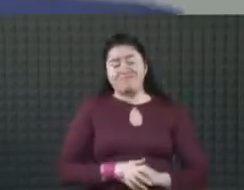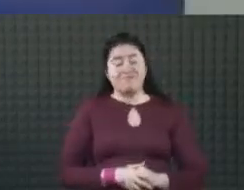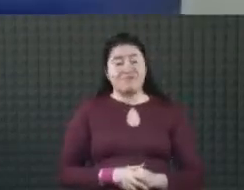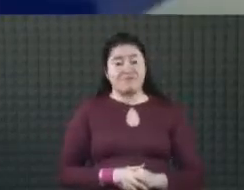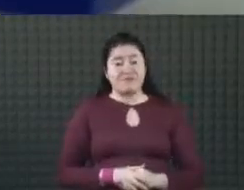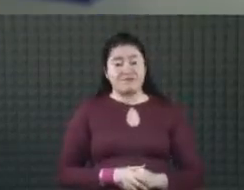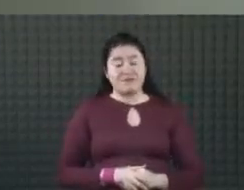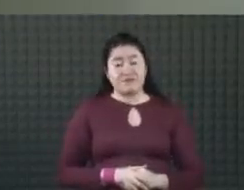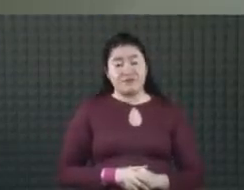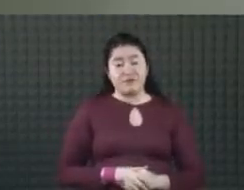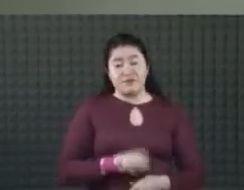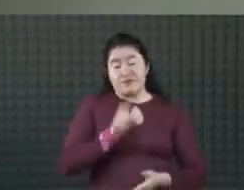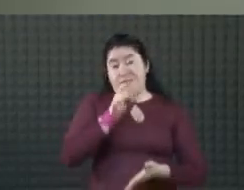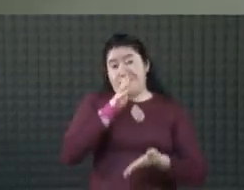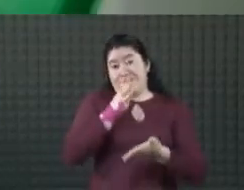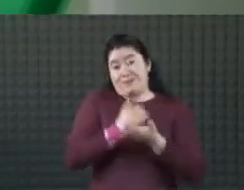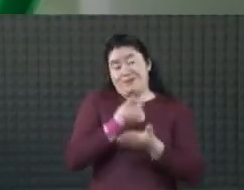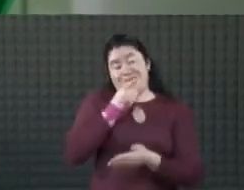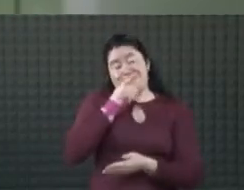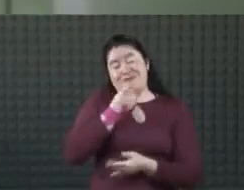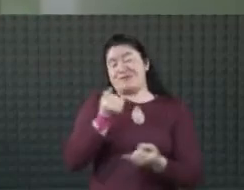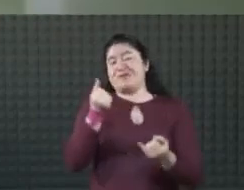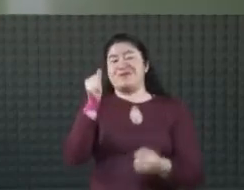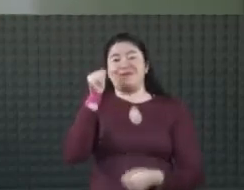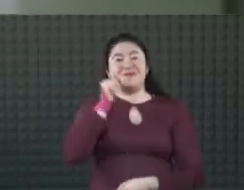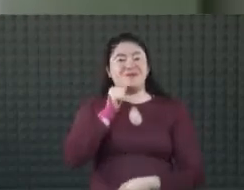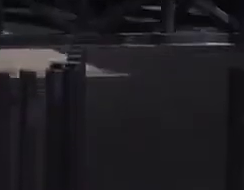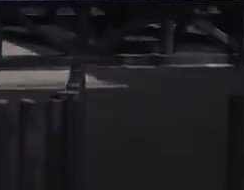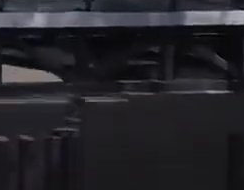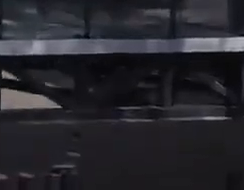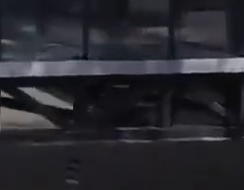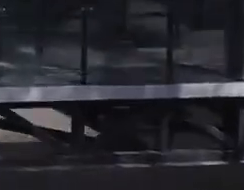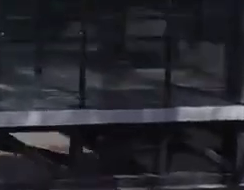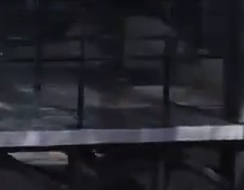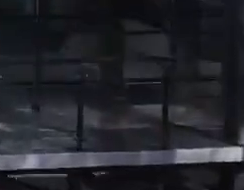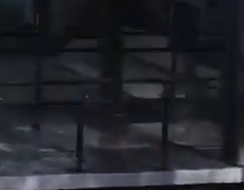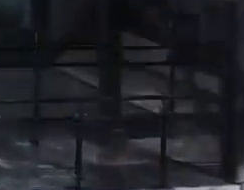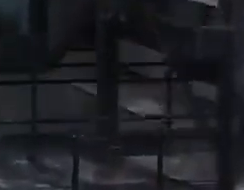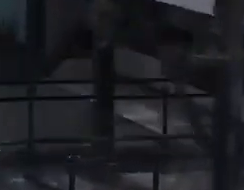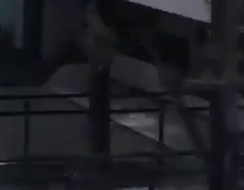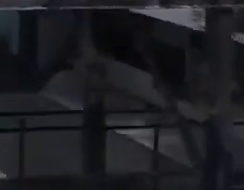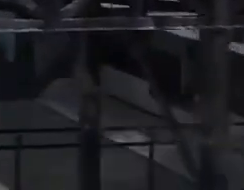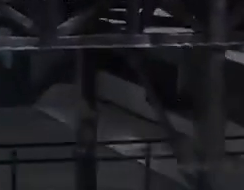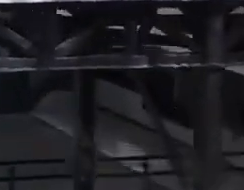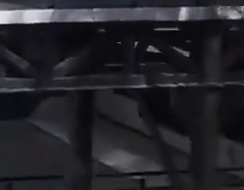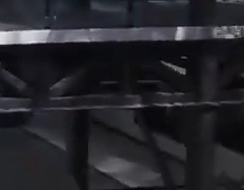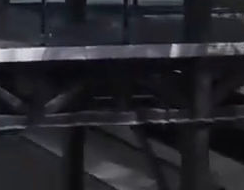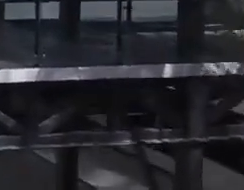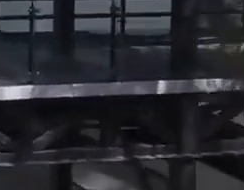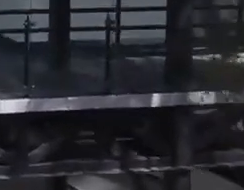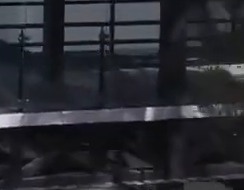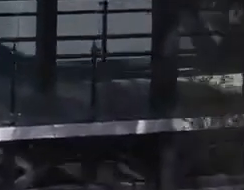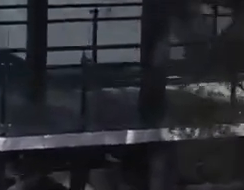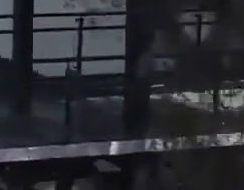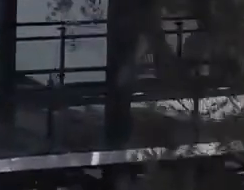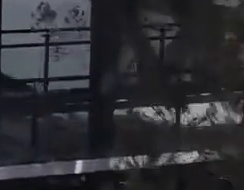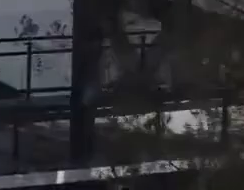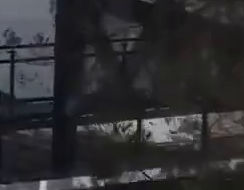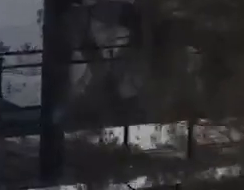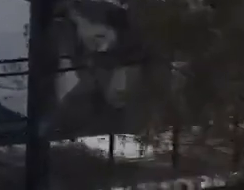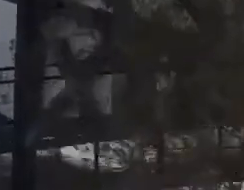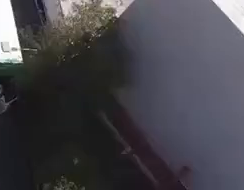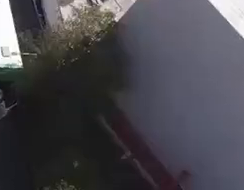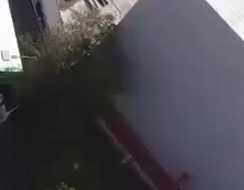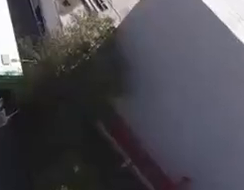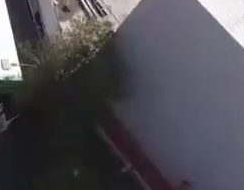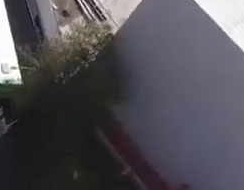este caso en educación media superior, para que tengan fácil acceso a su escuela. Aquí